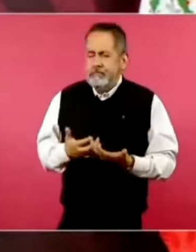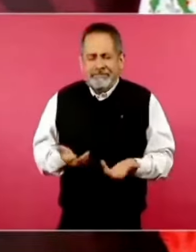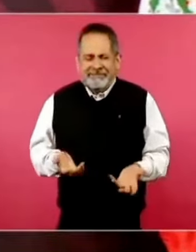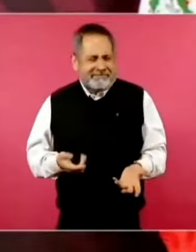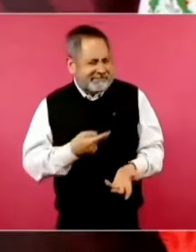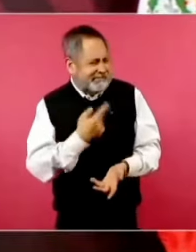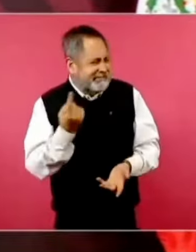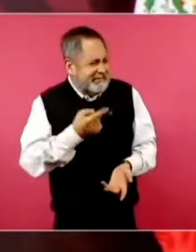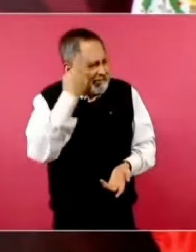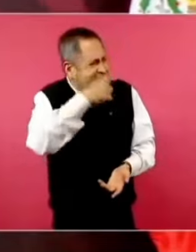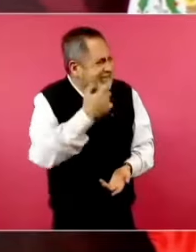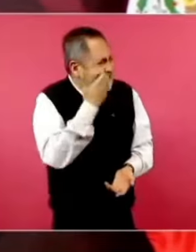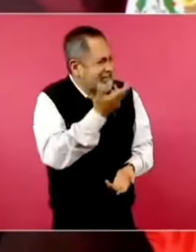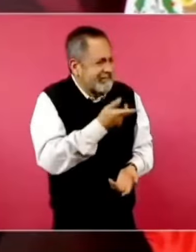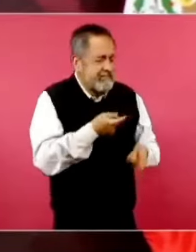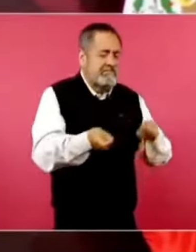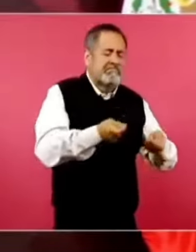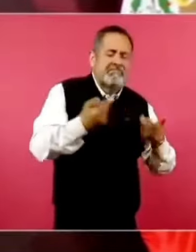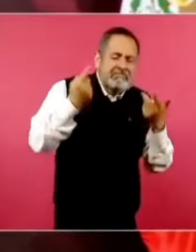Porque